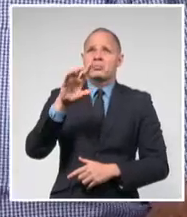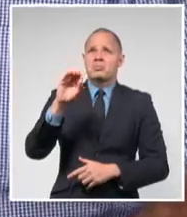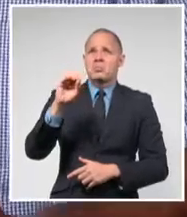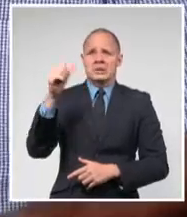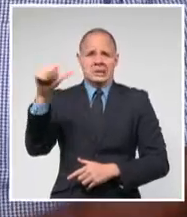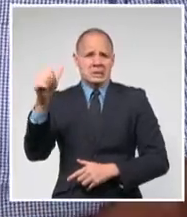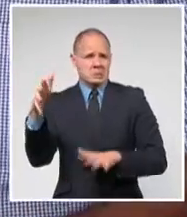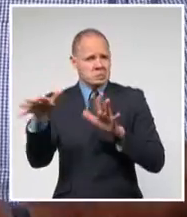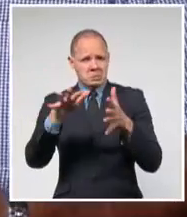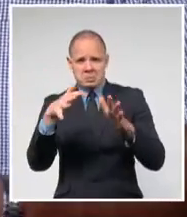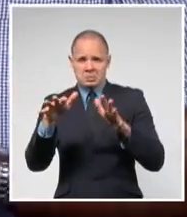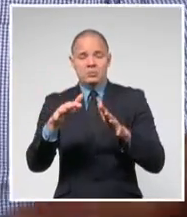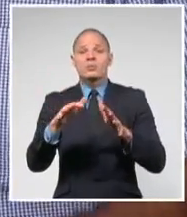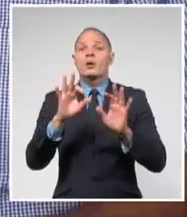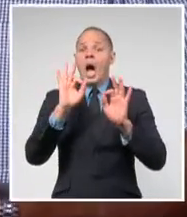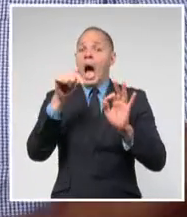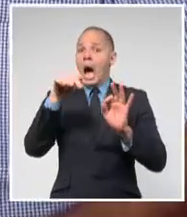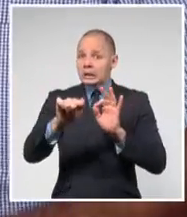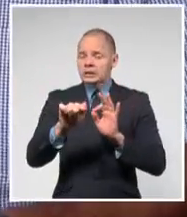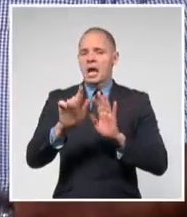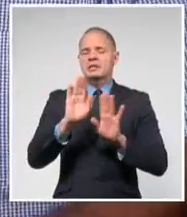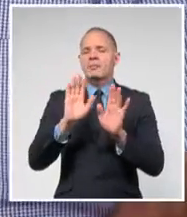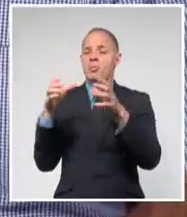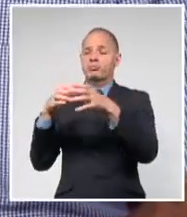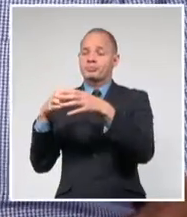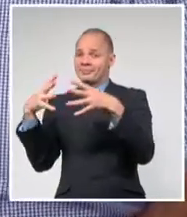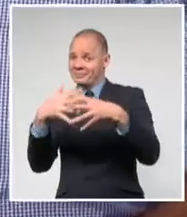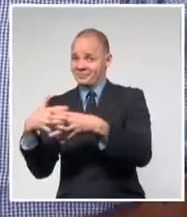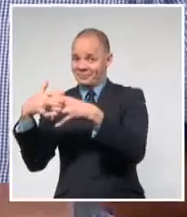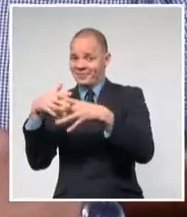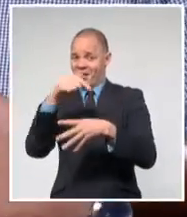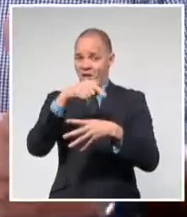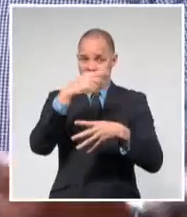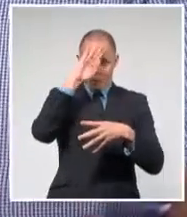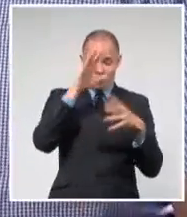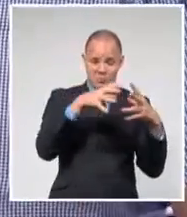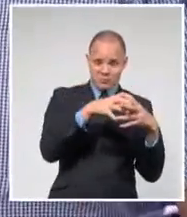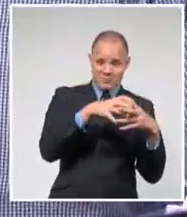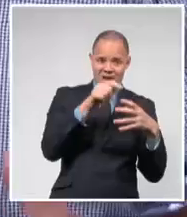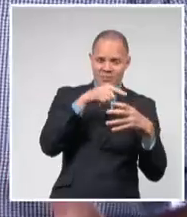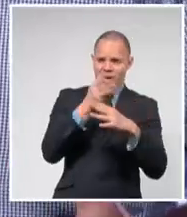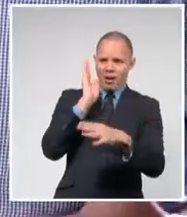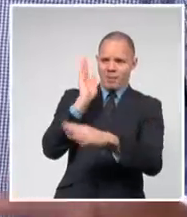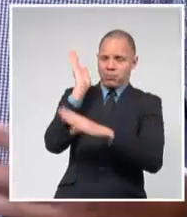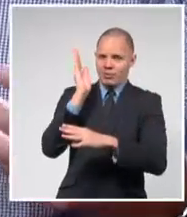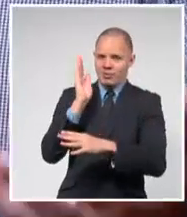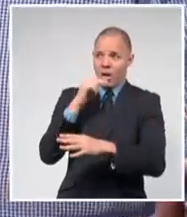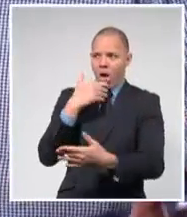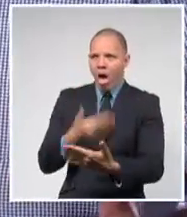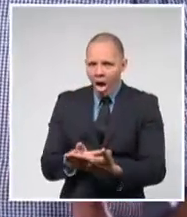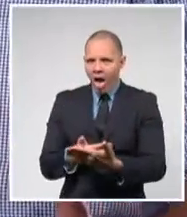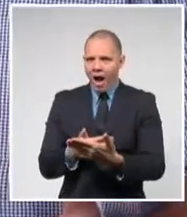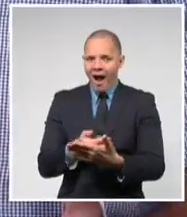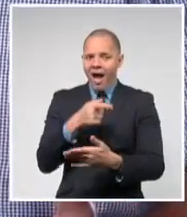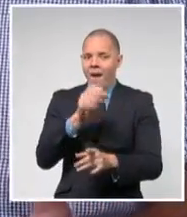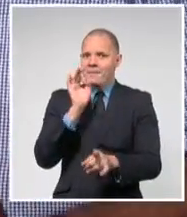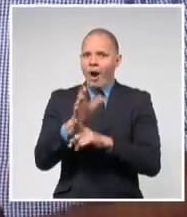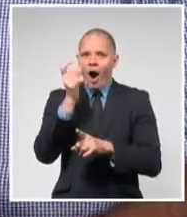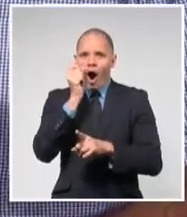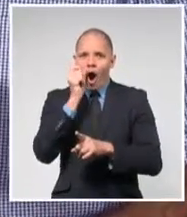norteamericano, y ese es el momento estelar de José de la Caridad Méndez, comienza la gran leyenda de Méndez como el gran pitcher capaz